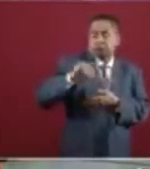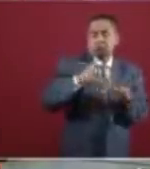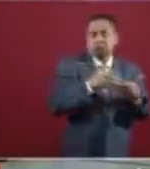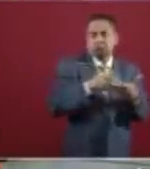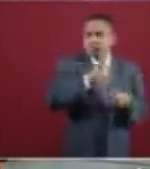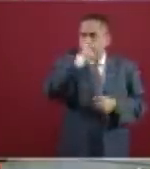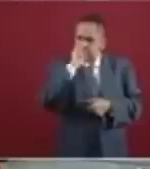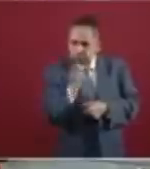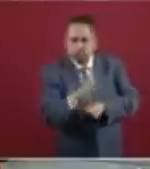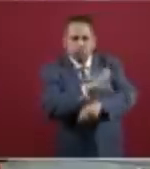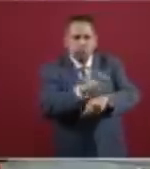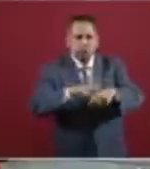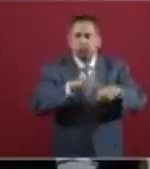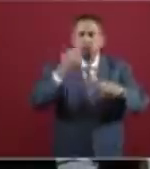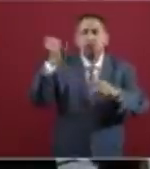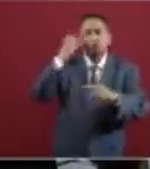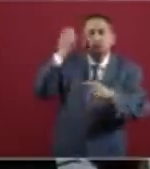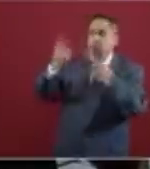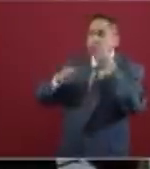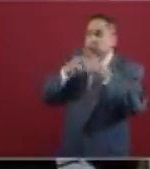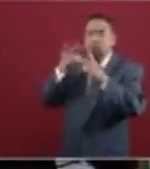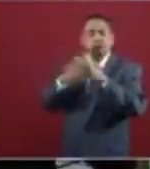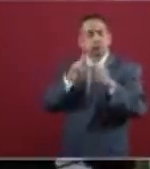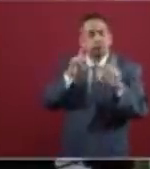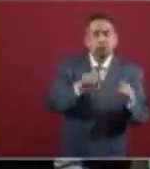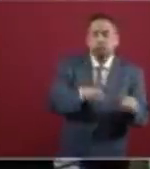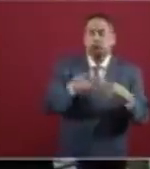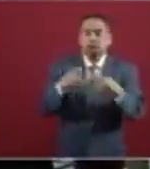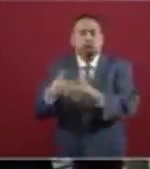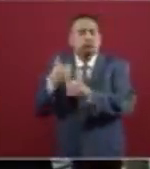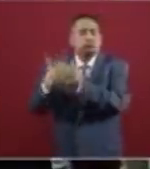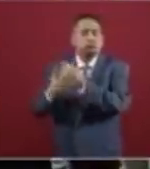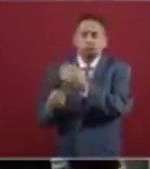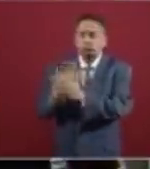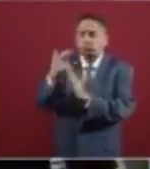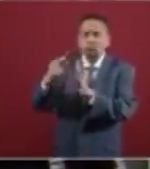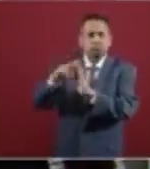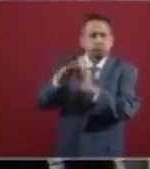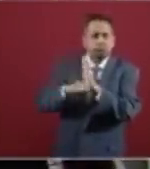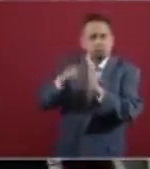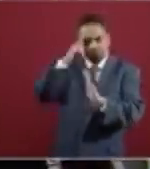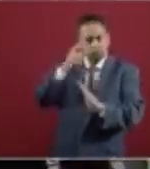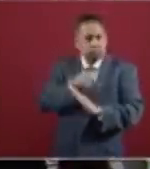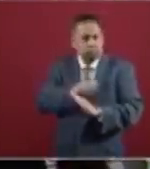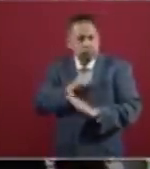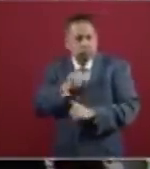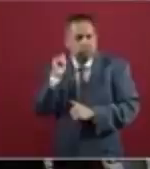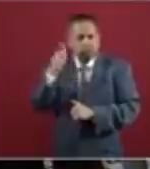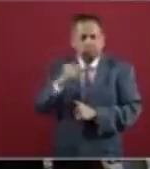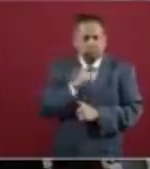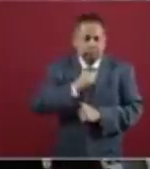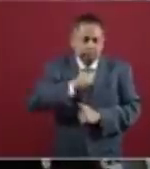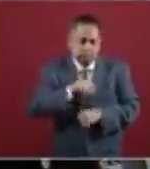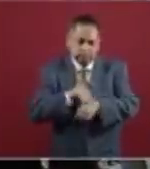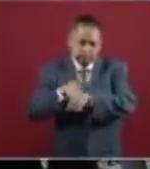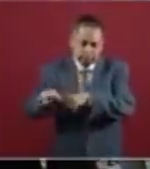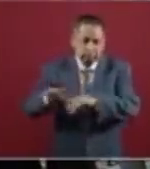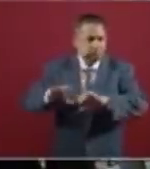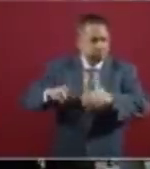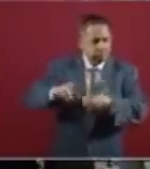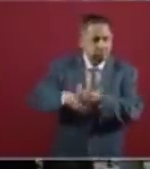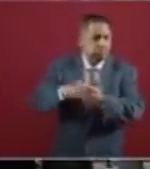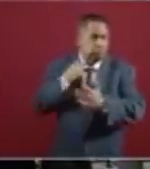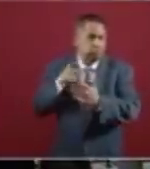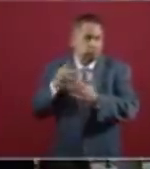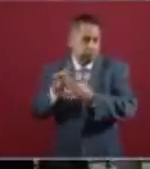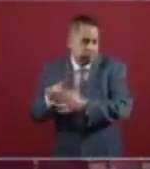o el coordinador de los foros de transición para las políticas de salud de su gobierno? ¿Hay influencia de este empresario en las políticas de